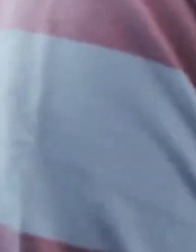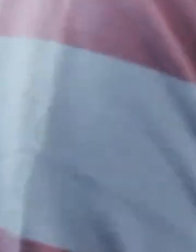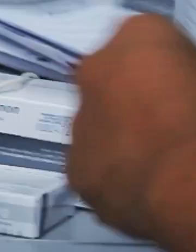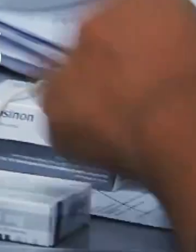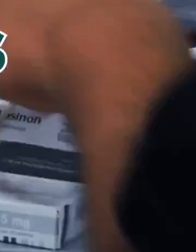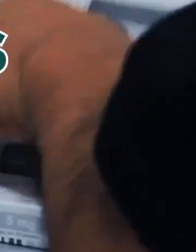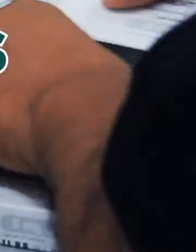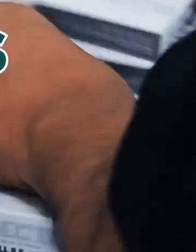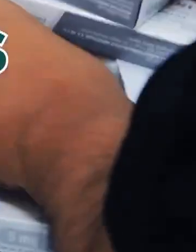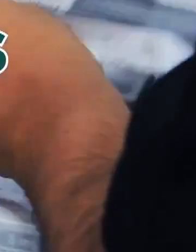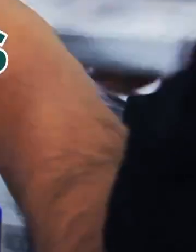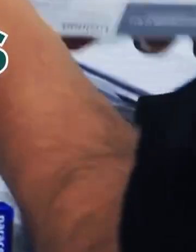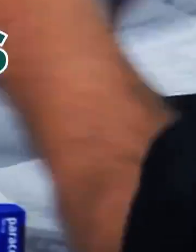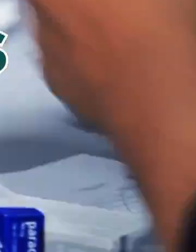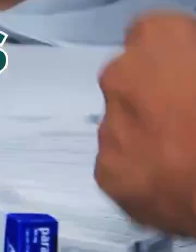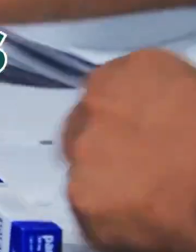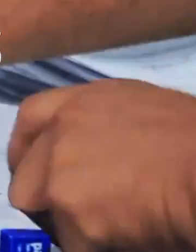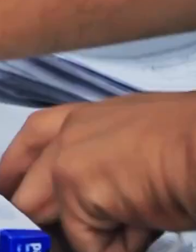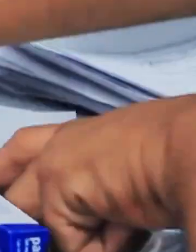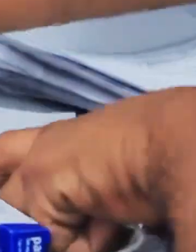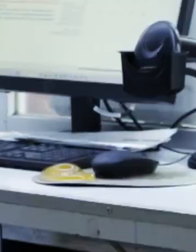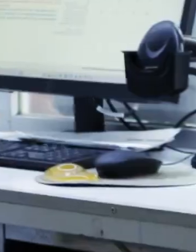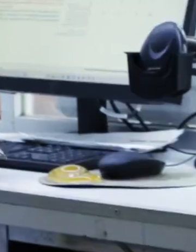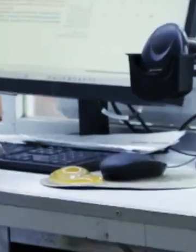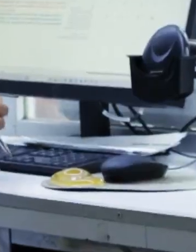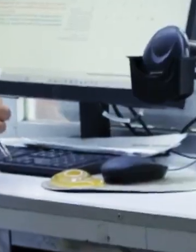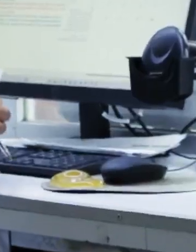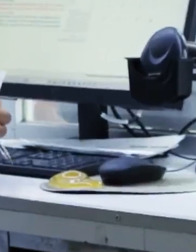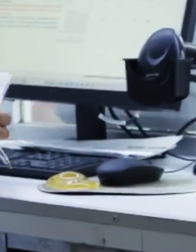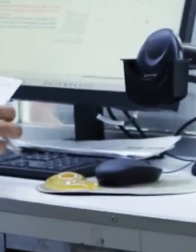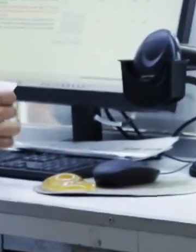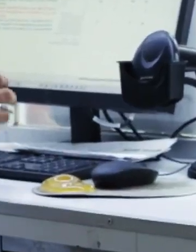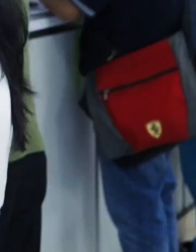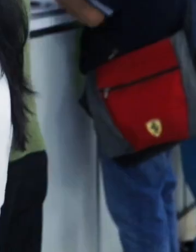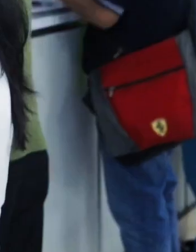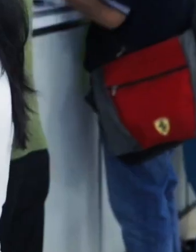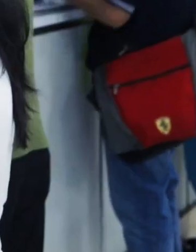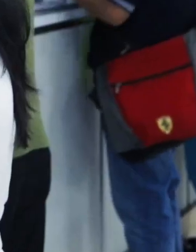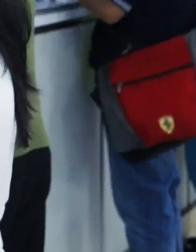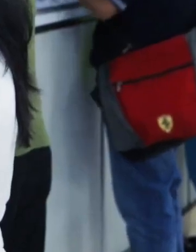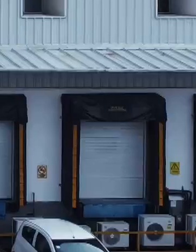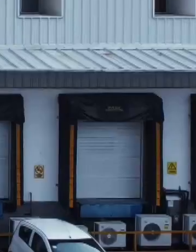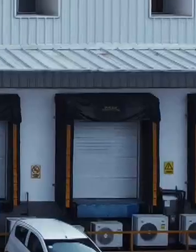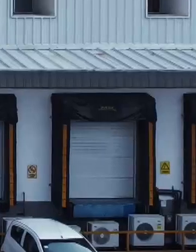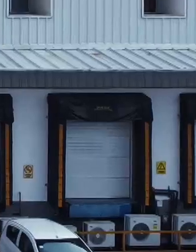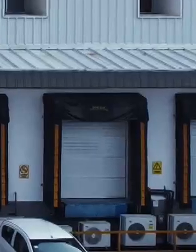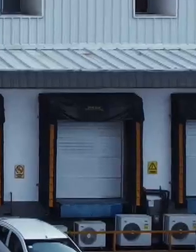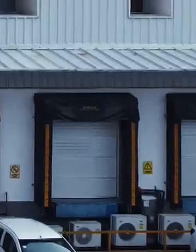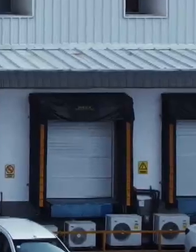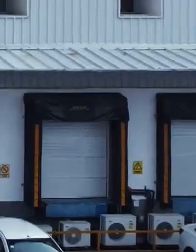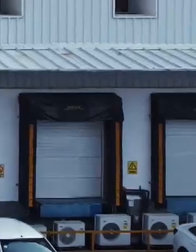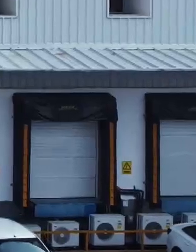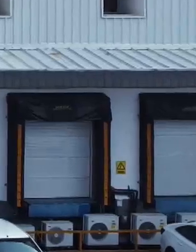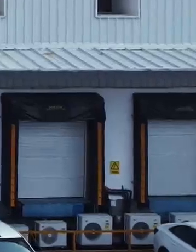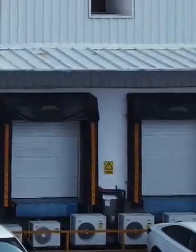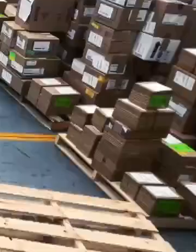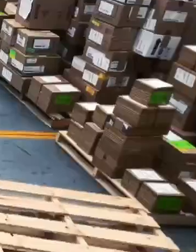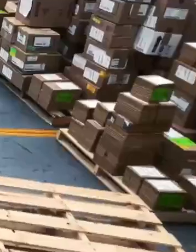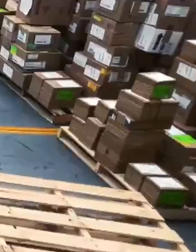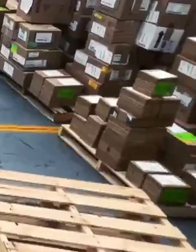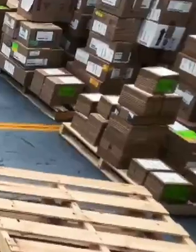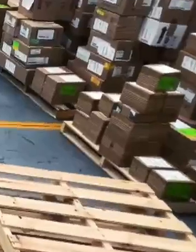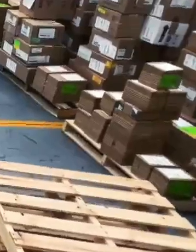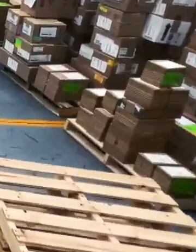nacional de 96.7% y de 91% en la receta cumplida, gracias a los esfuerzos de Birmex y